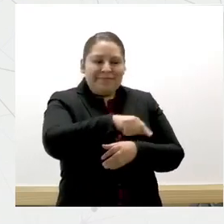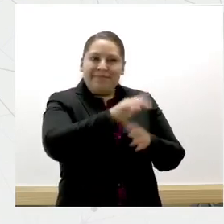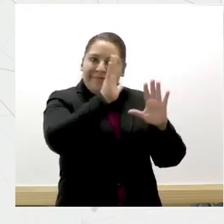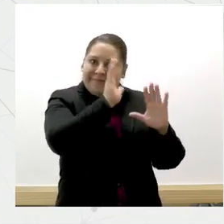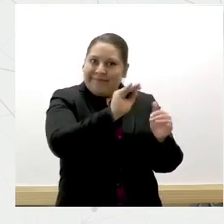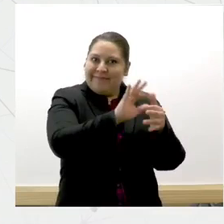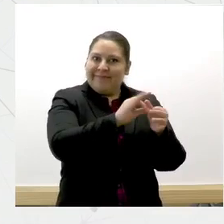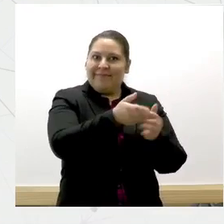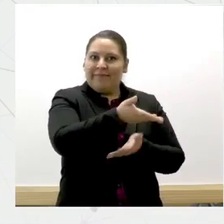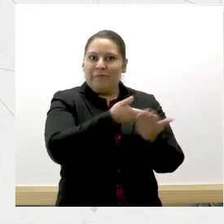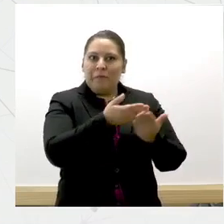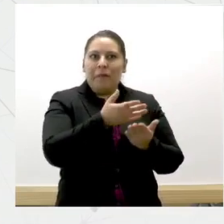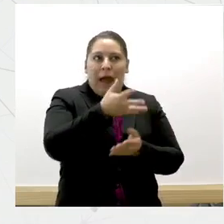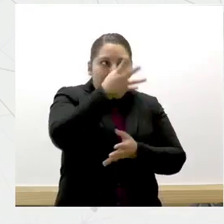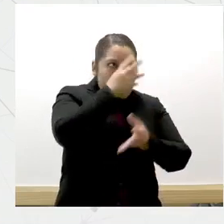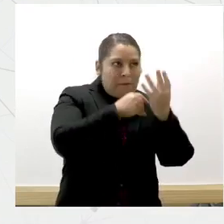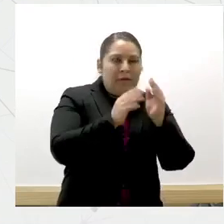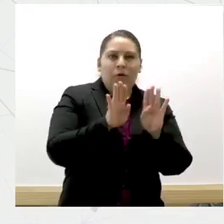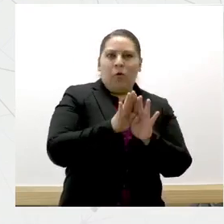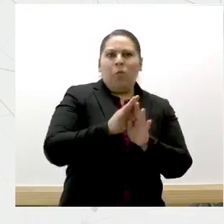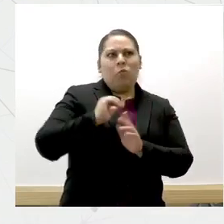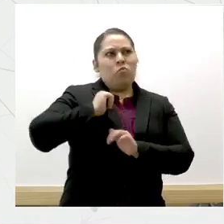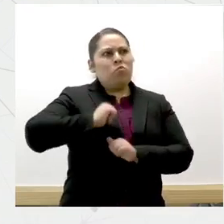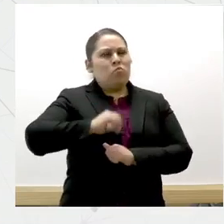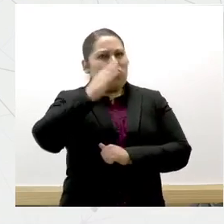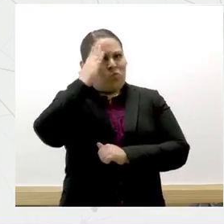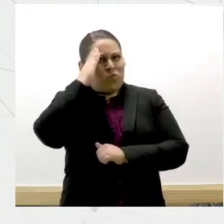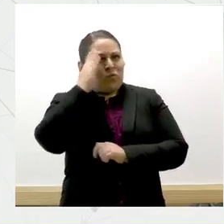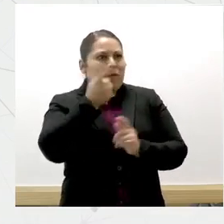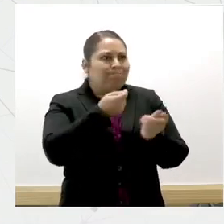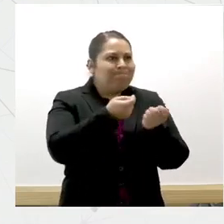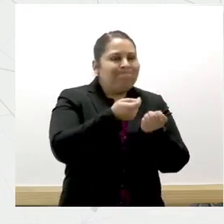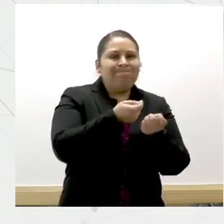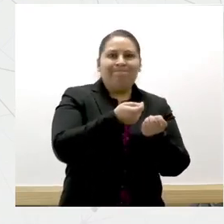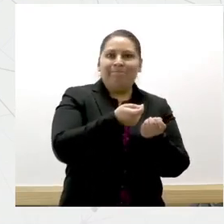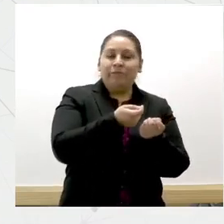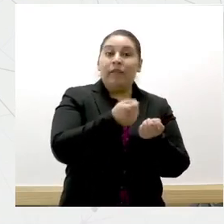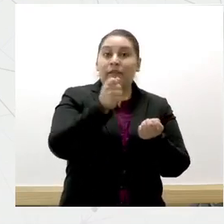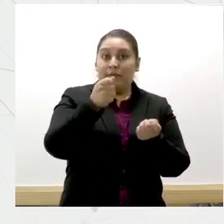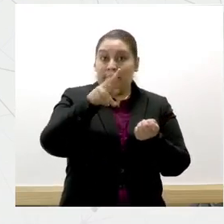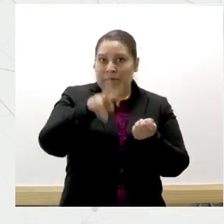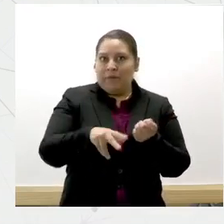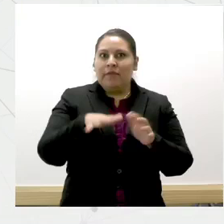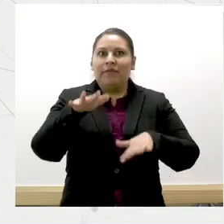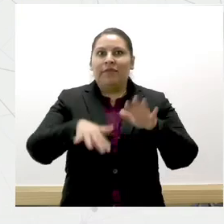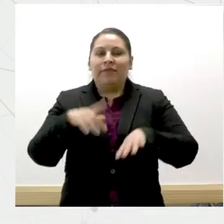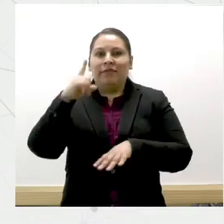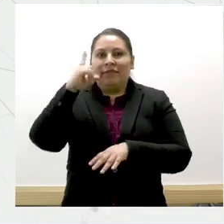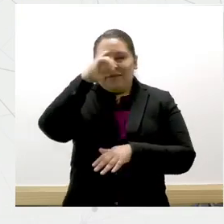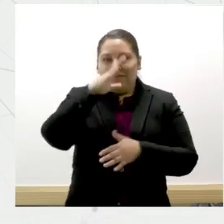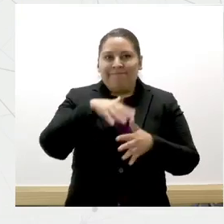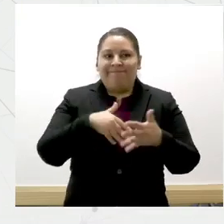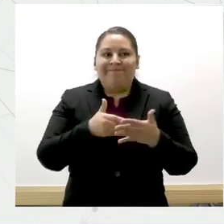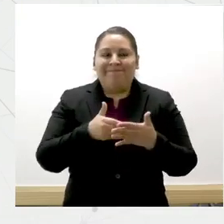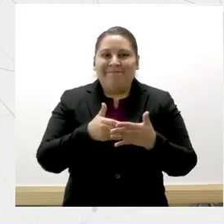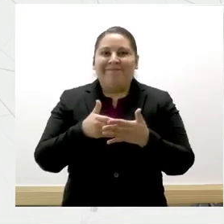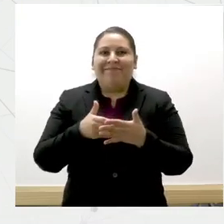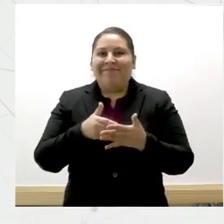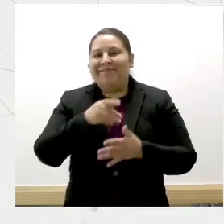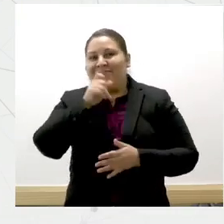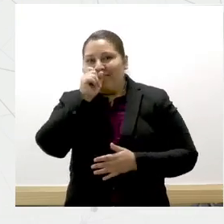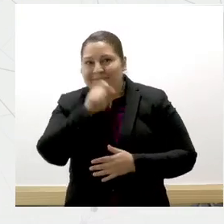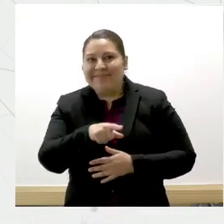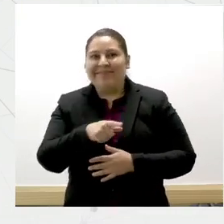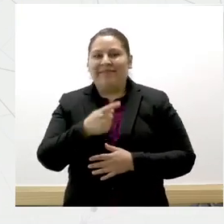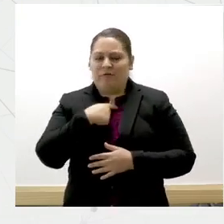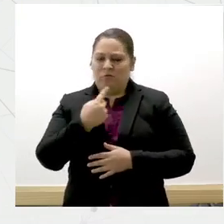capacidades de liderazgo en las mujeres. Pues porque es eso, en ocasiones nos cuesta dar ese paso al frente, aceptar dar esa conferencia,